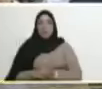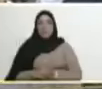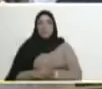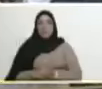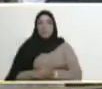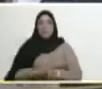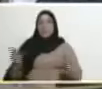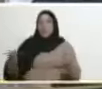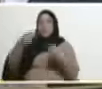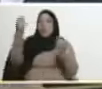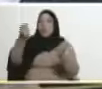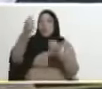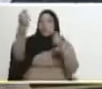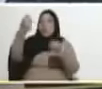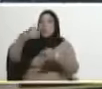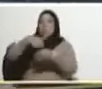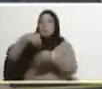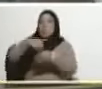La campaña electoral